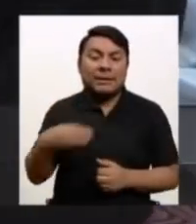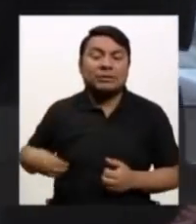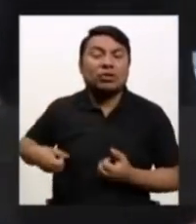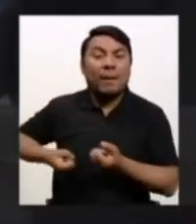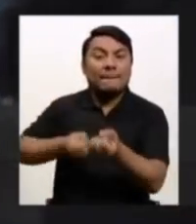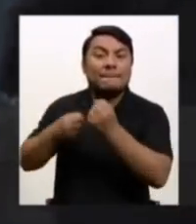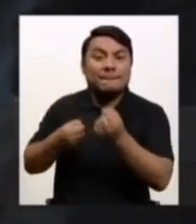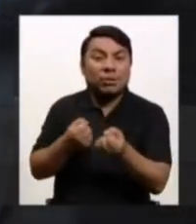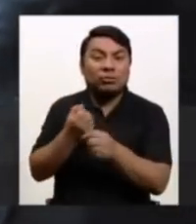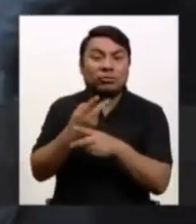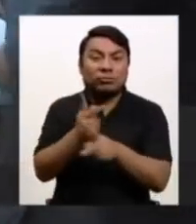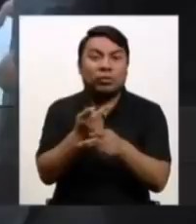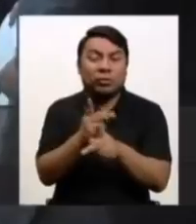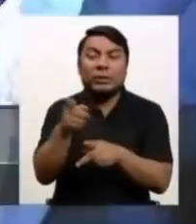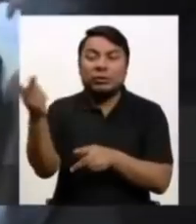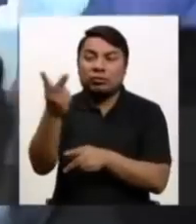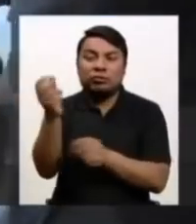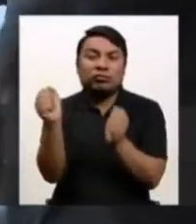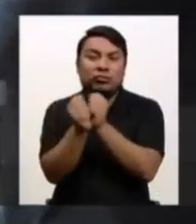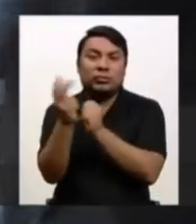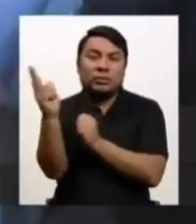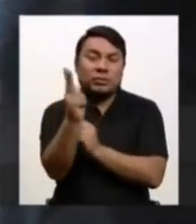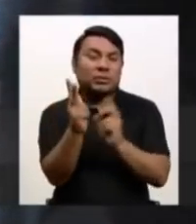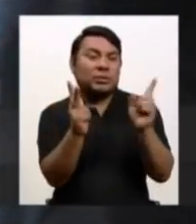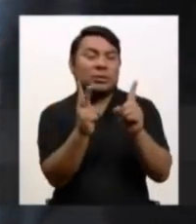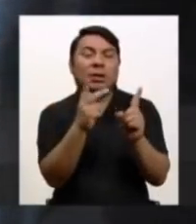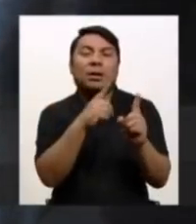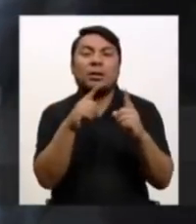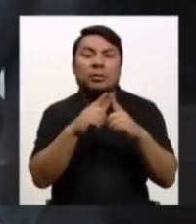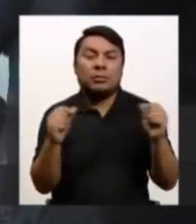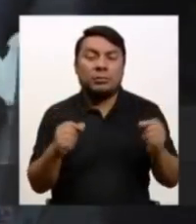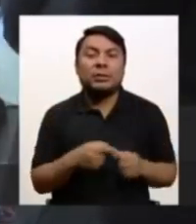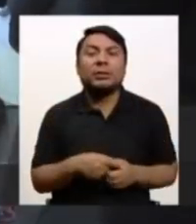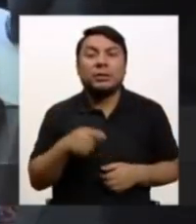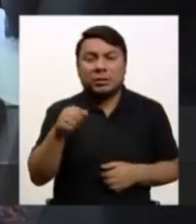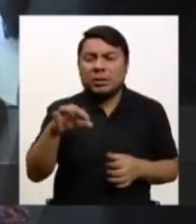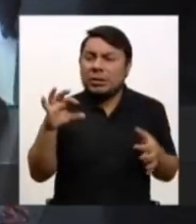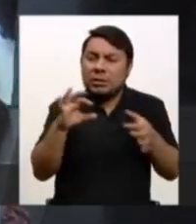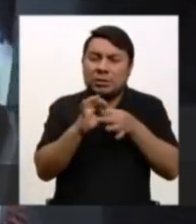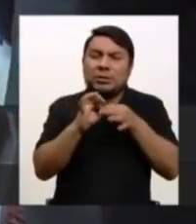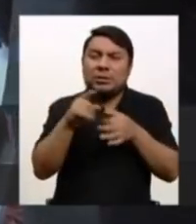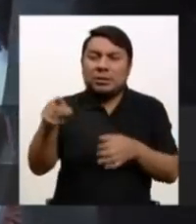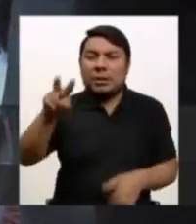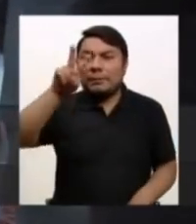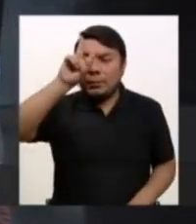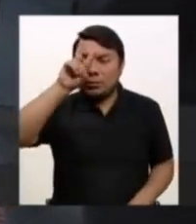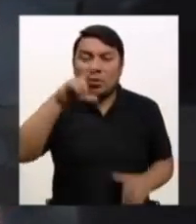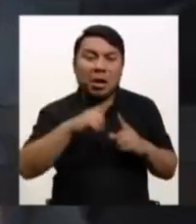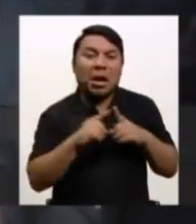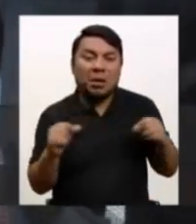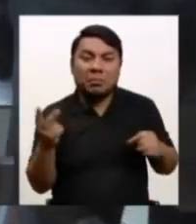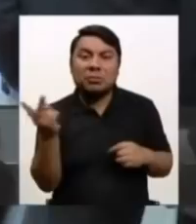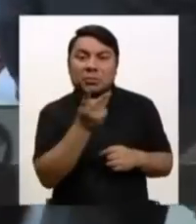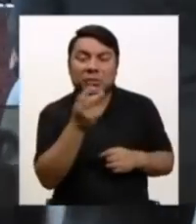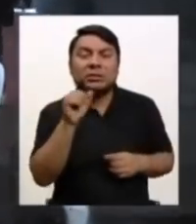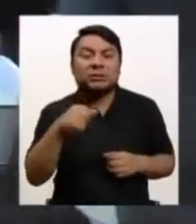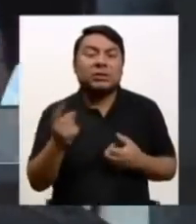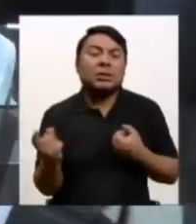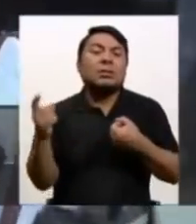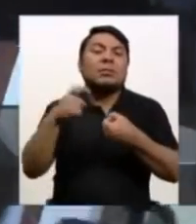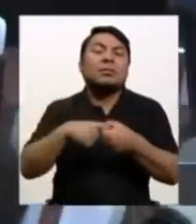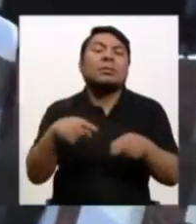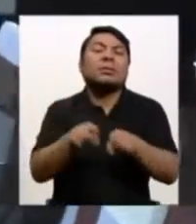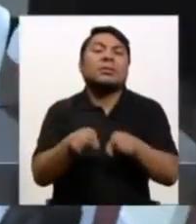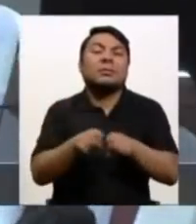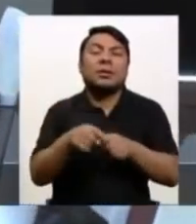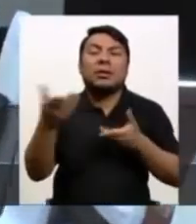estaba hablando del intenso vínculo que hay entre el Perú y Japón. Y va a formar parte